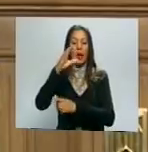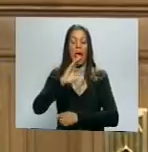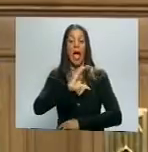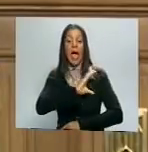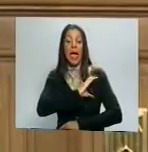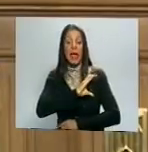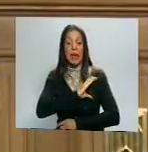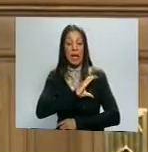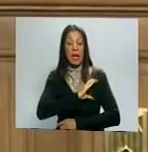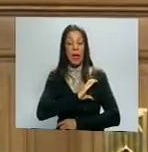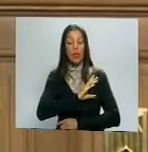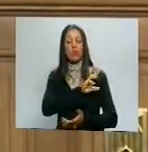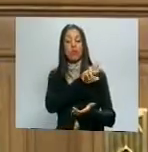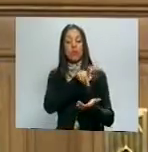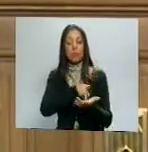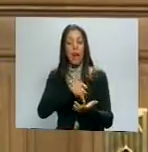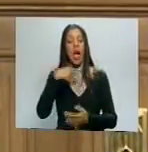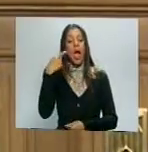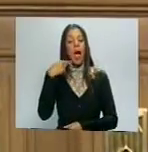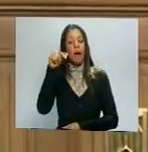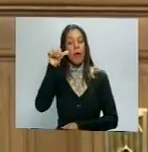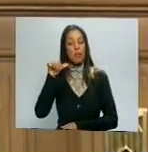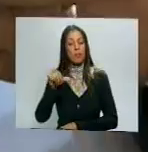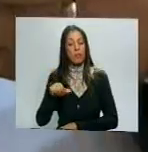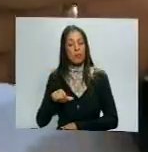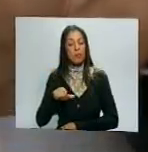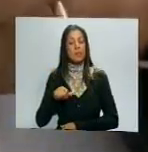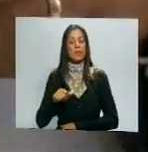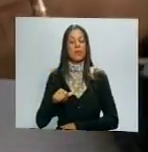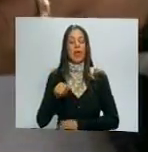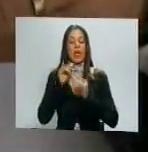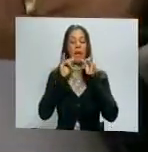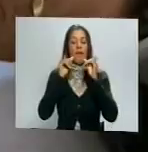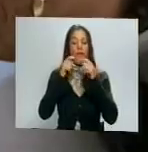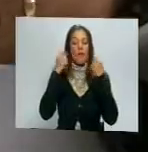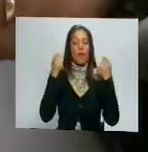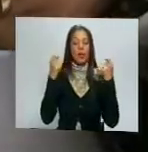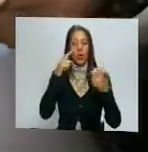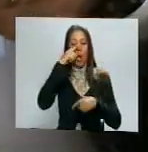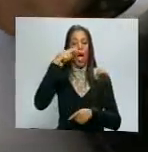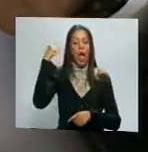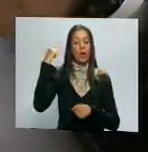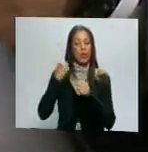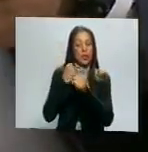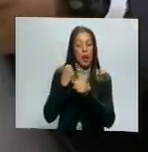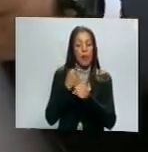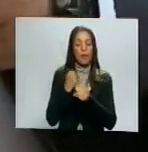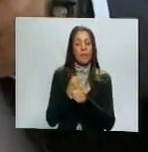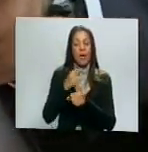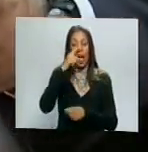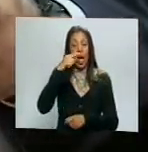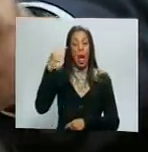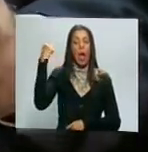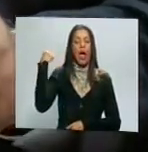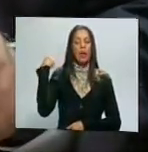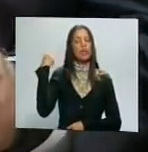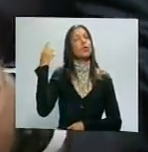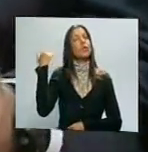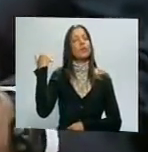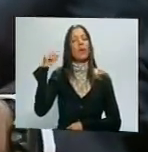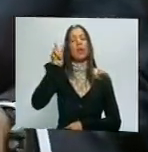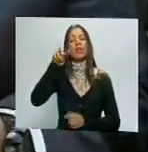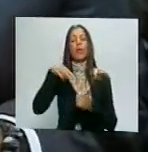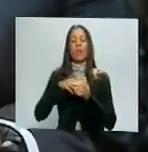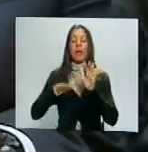15 días del mes de enero, pues siempre también se cumplió. En el año 2013, el presidente